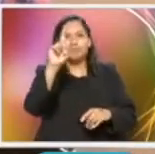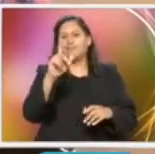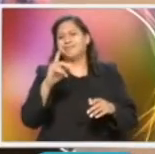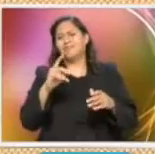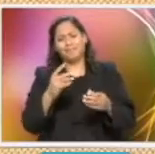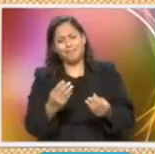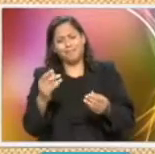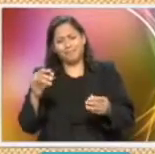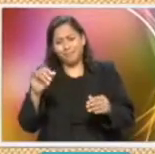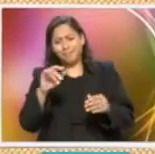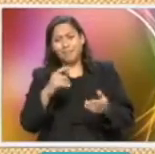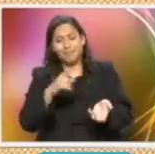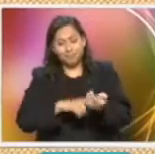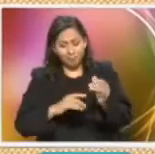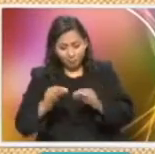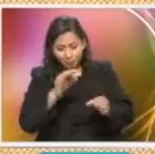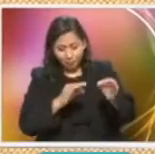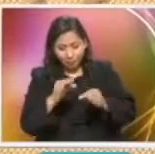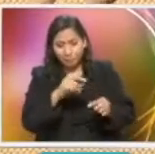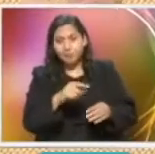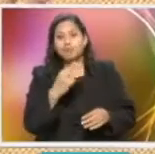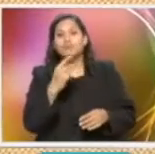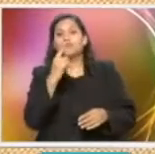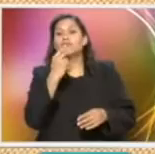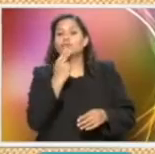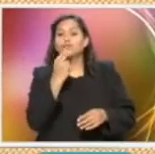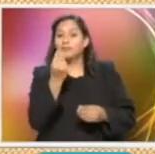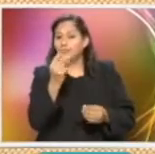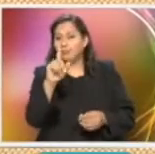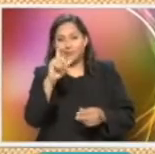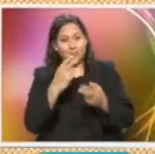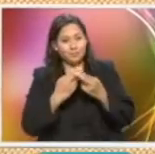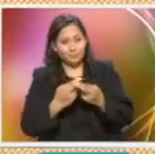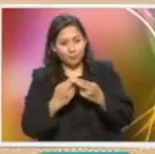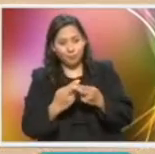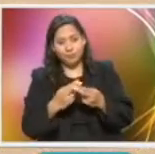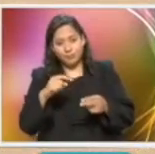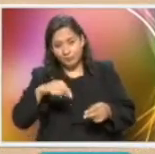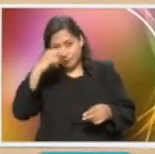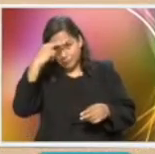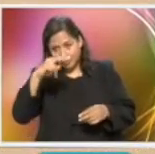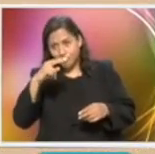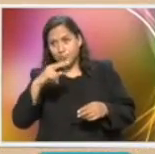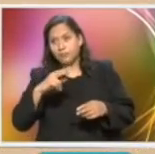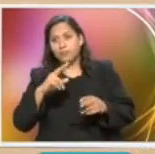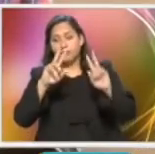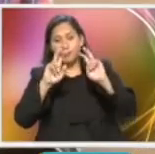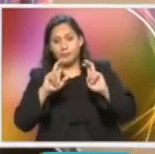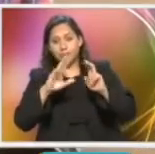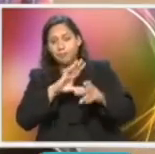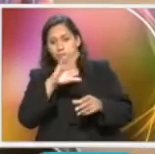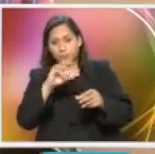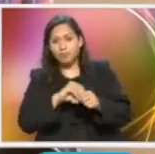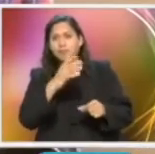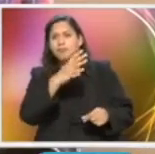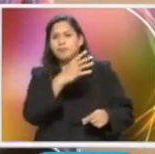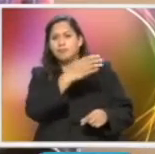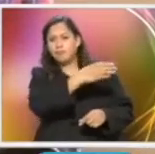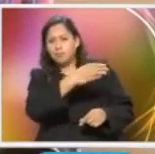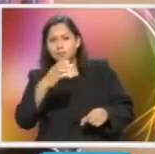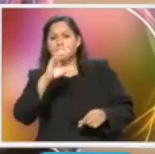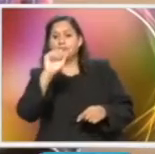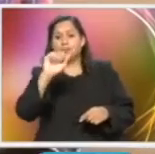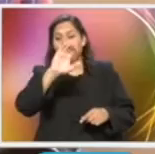les estamos metiendo hormonas, estamos ocupando mucha agua. En México, solamente en términos generales, el sector agrícola ocupa